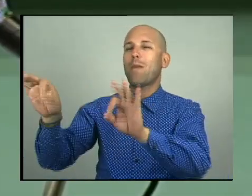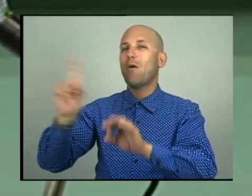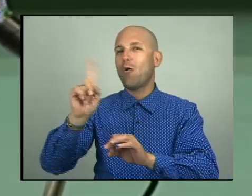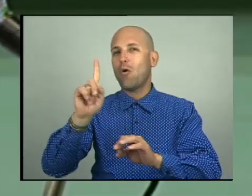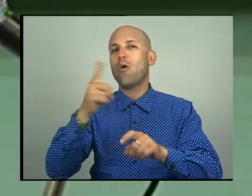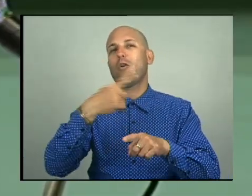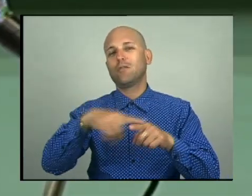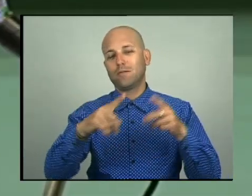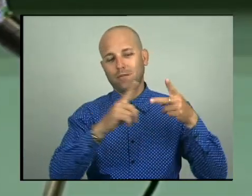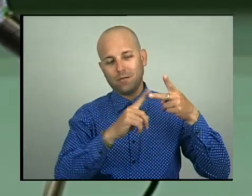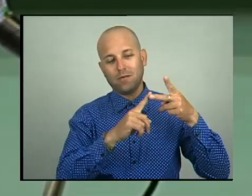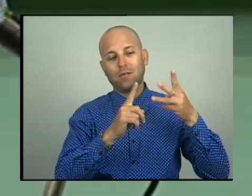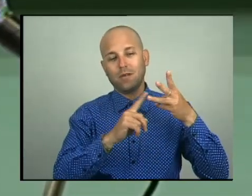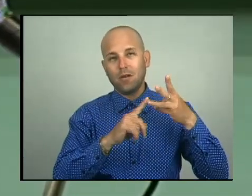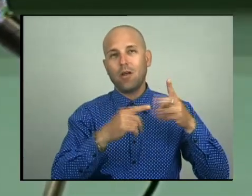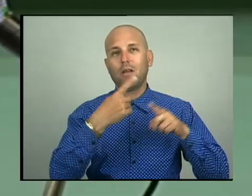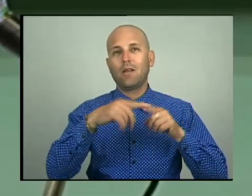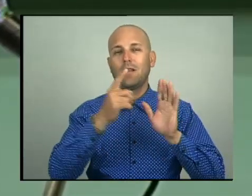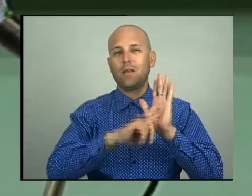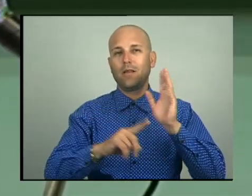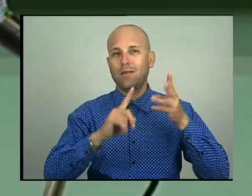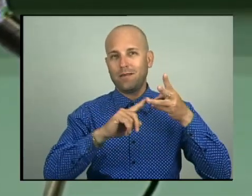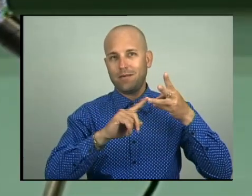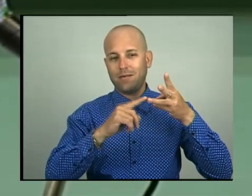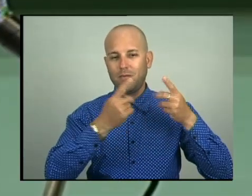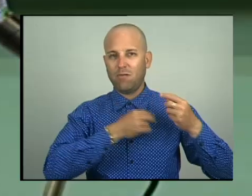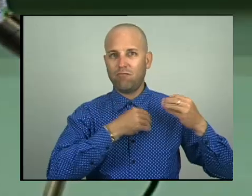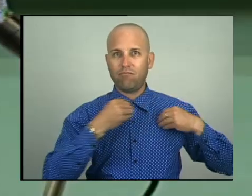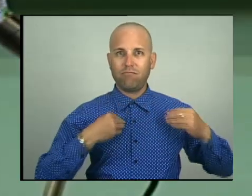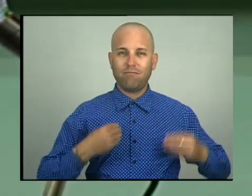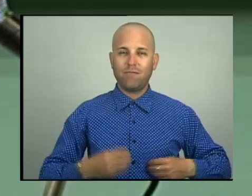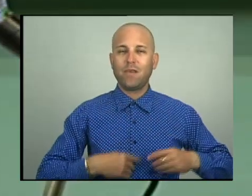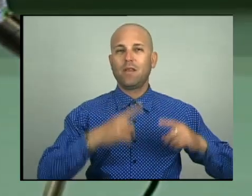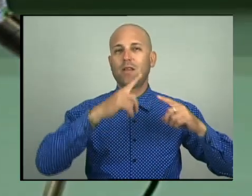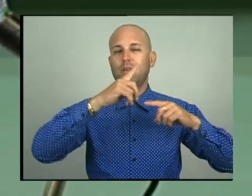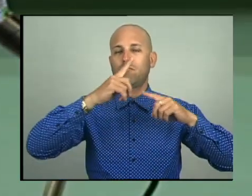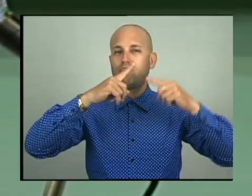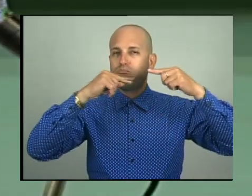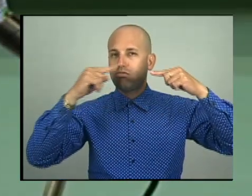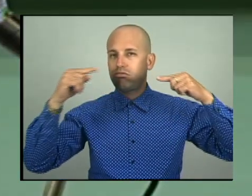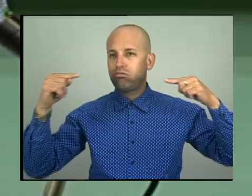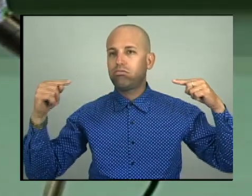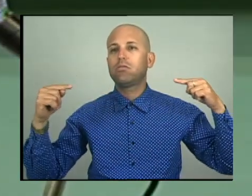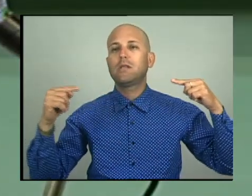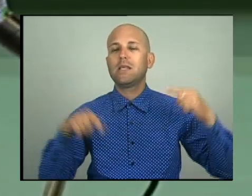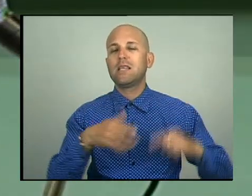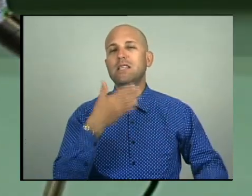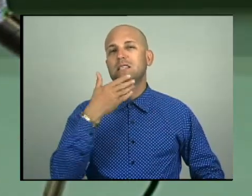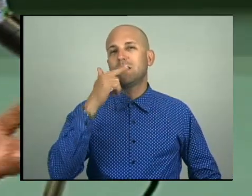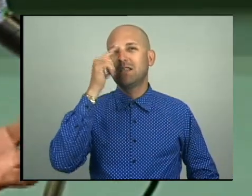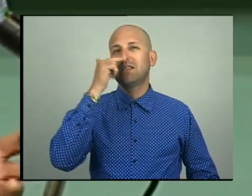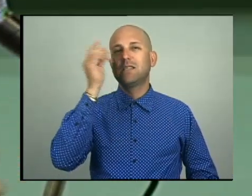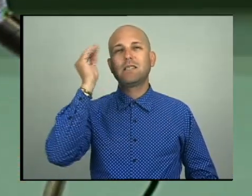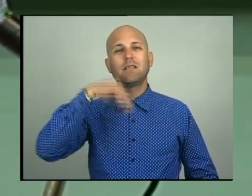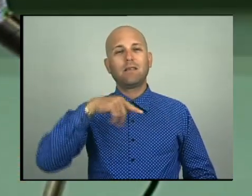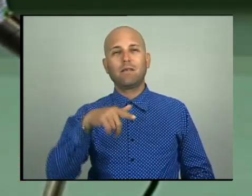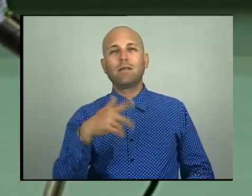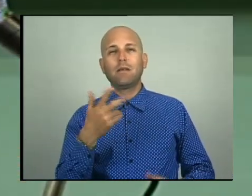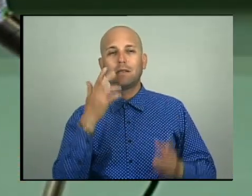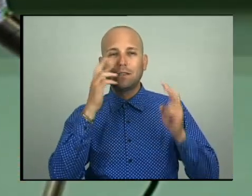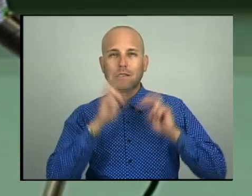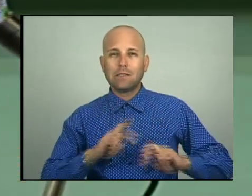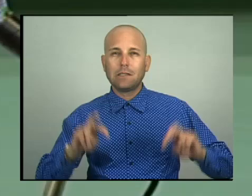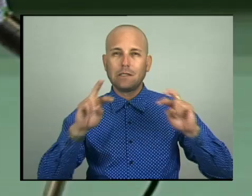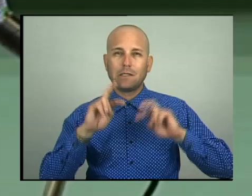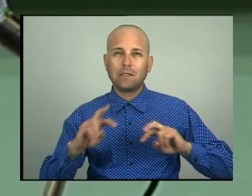que es la base en nuestro medio, que sirve para diagnosticar el fallo porque se buscan entonces las